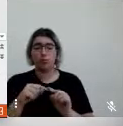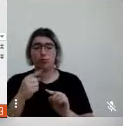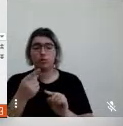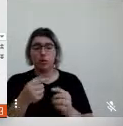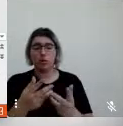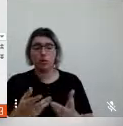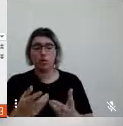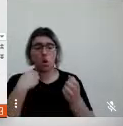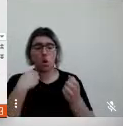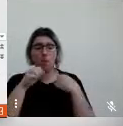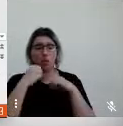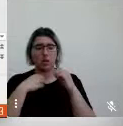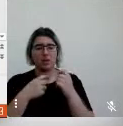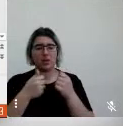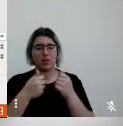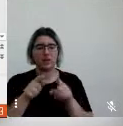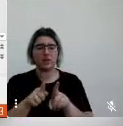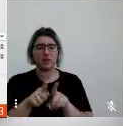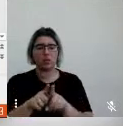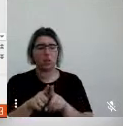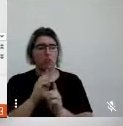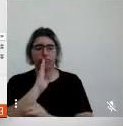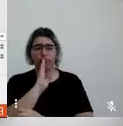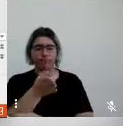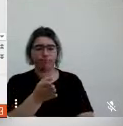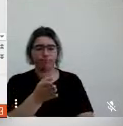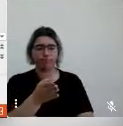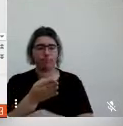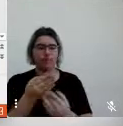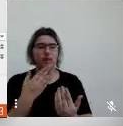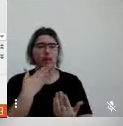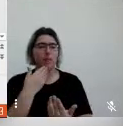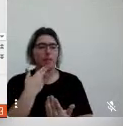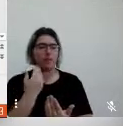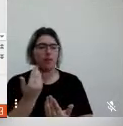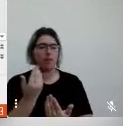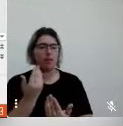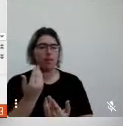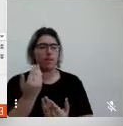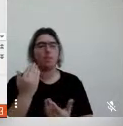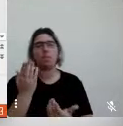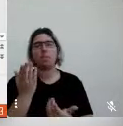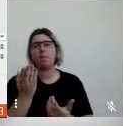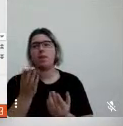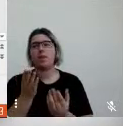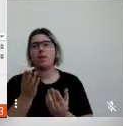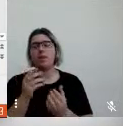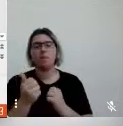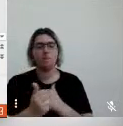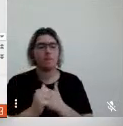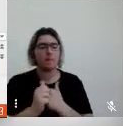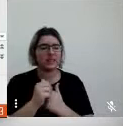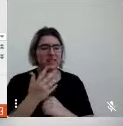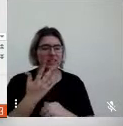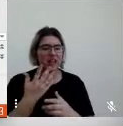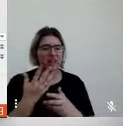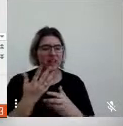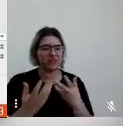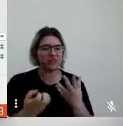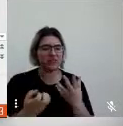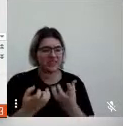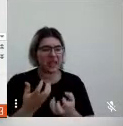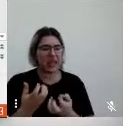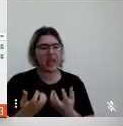más compulsivo. Y en ese momento, ¿qué es lo que nos apetece? Pues consumir patatas fritas, consumir galletas,